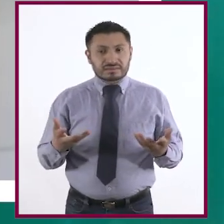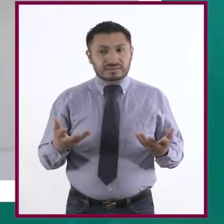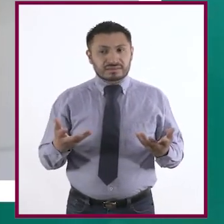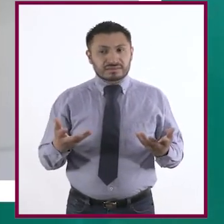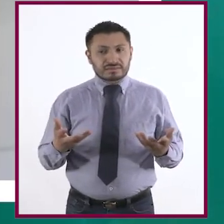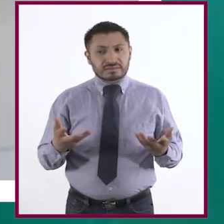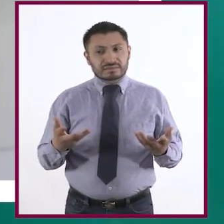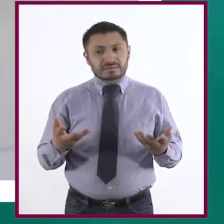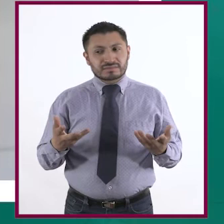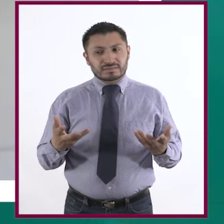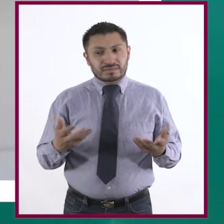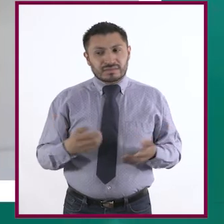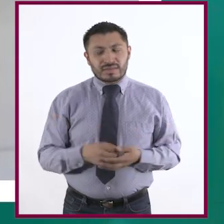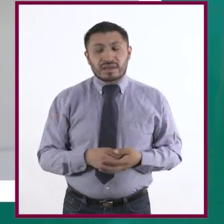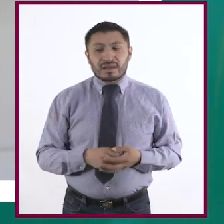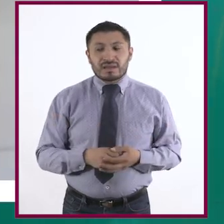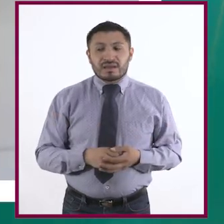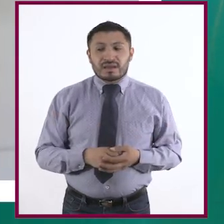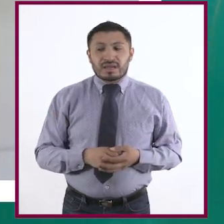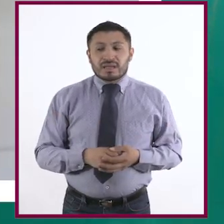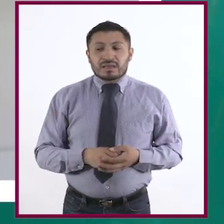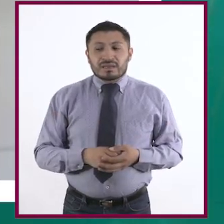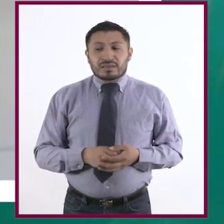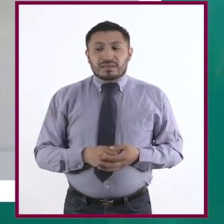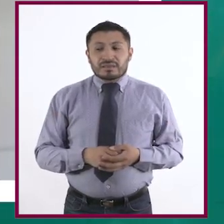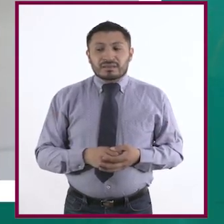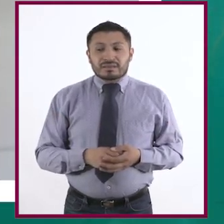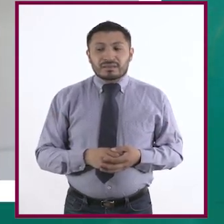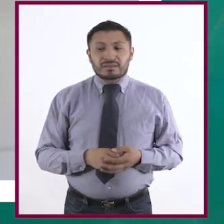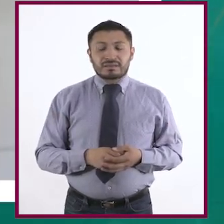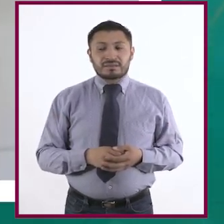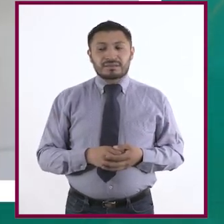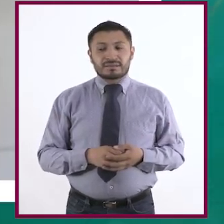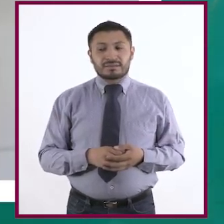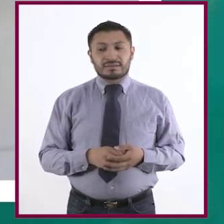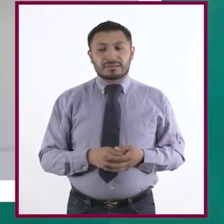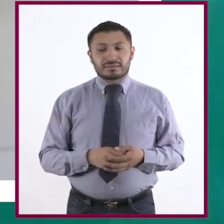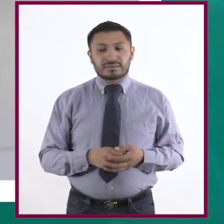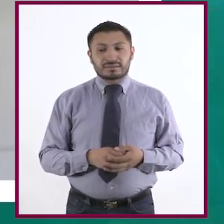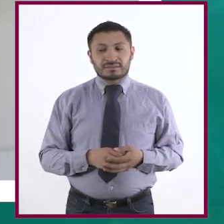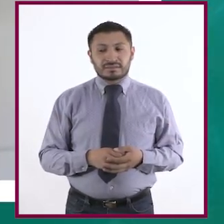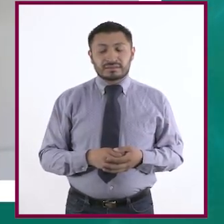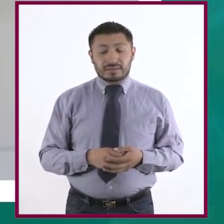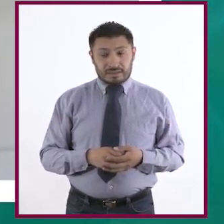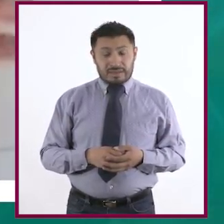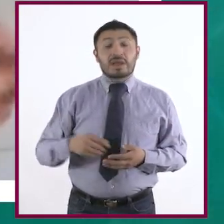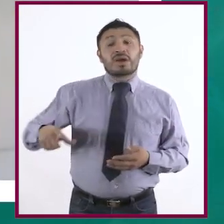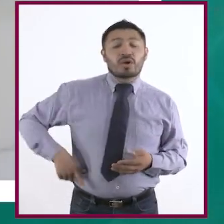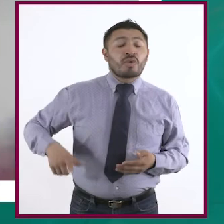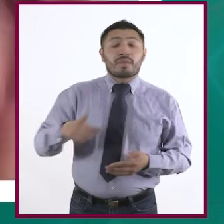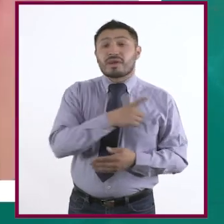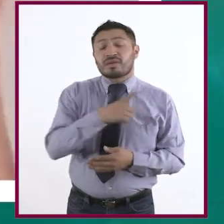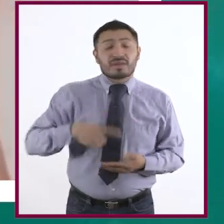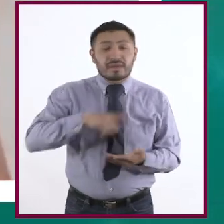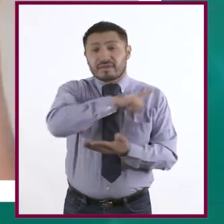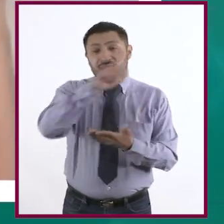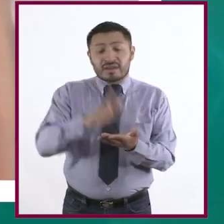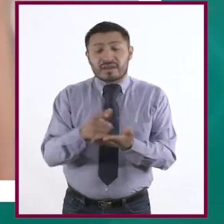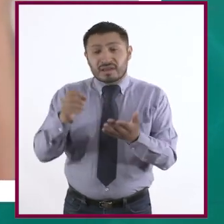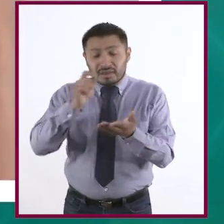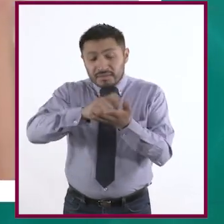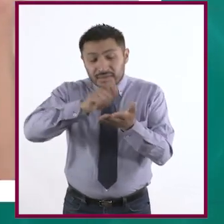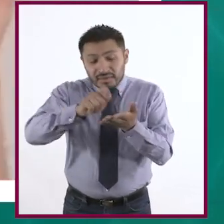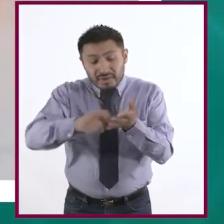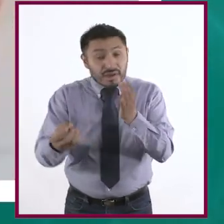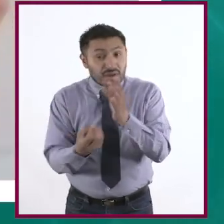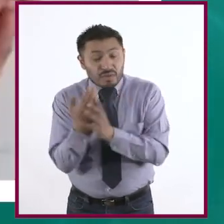Si un país no ha desarrollado una legislación al respecto, pues obviamente donde los países que